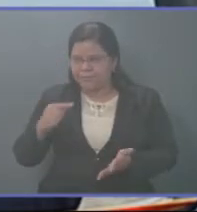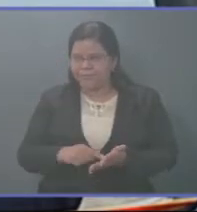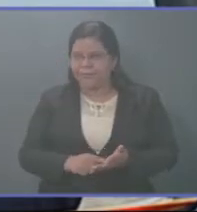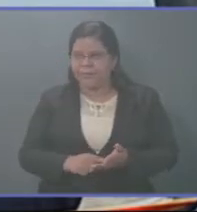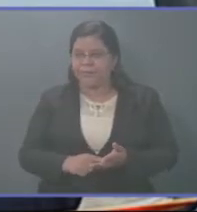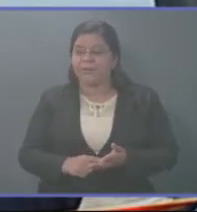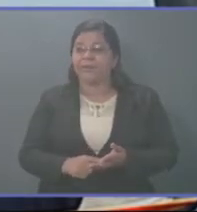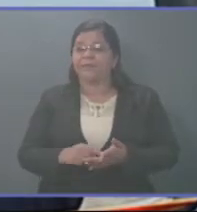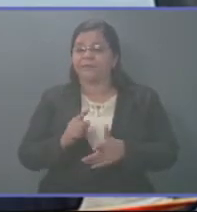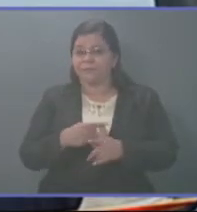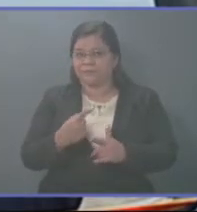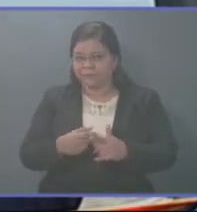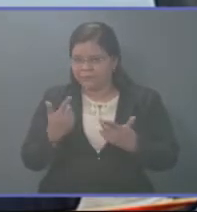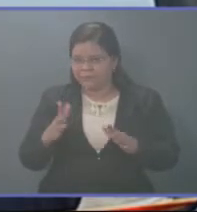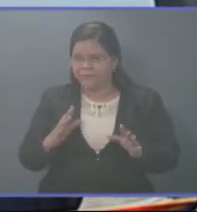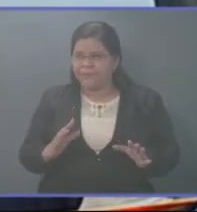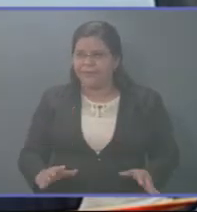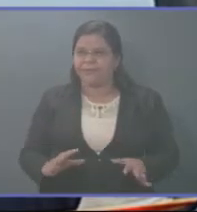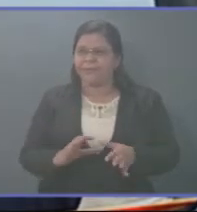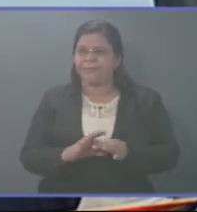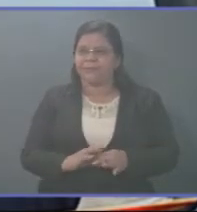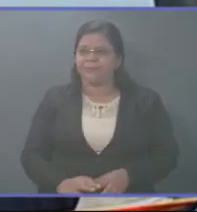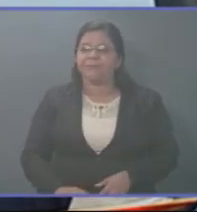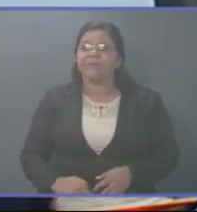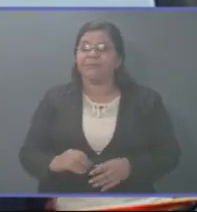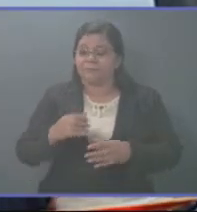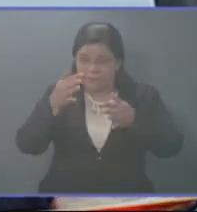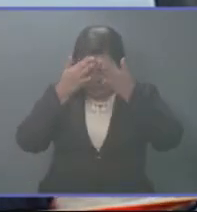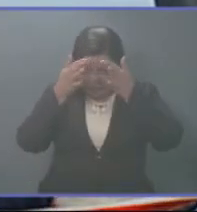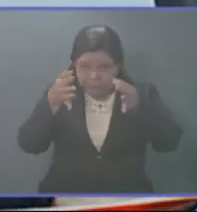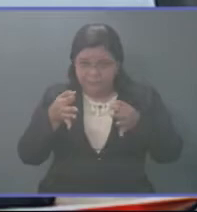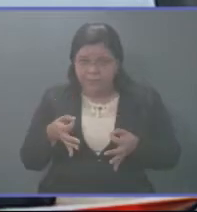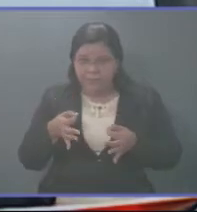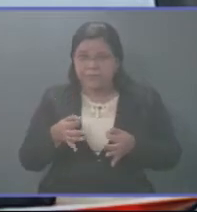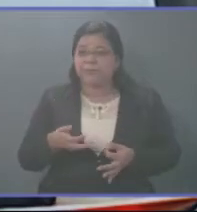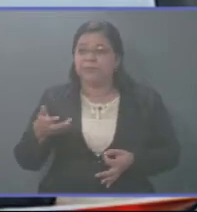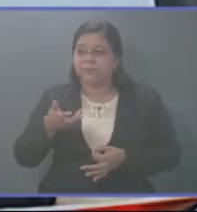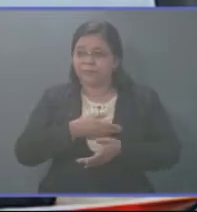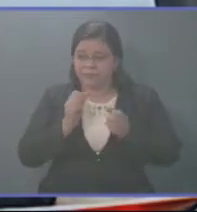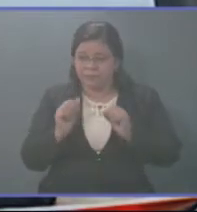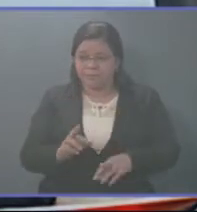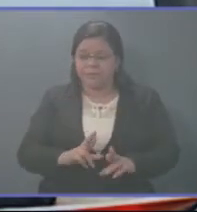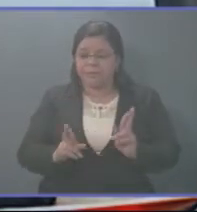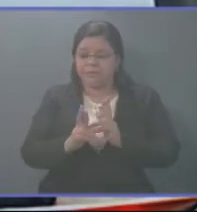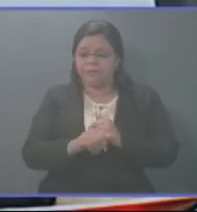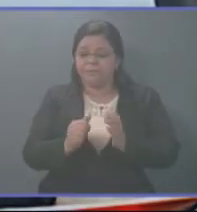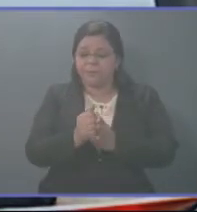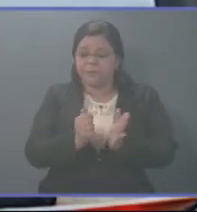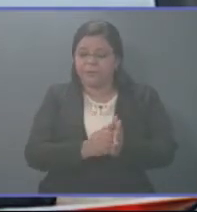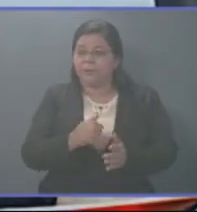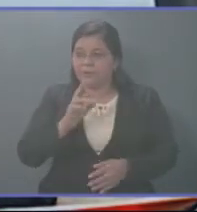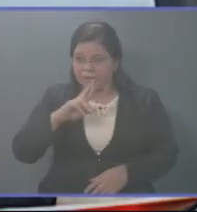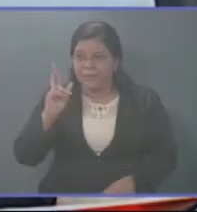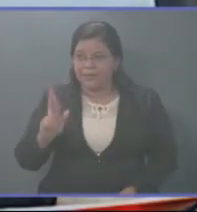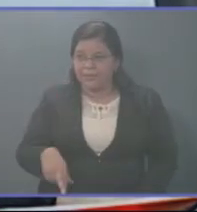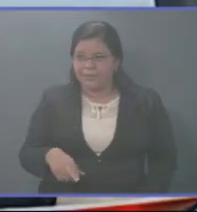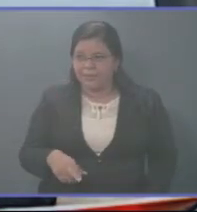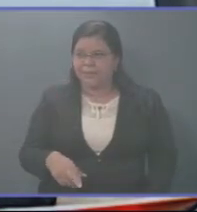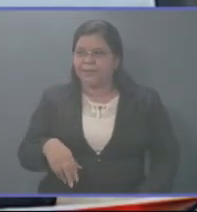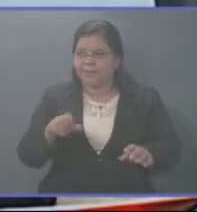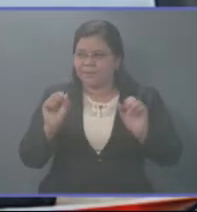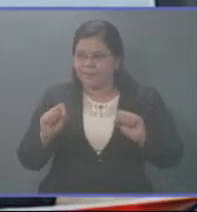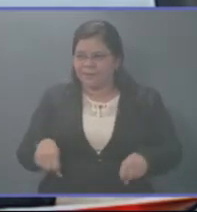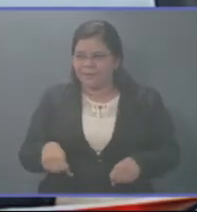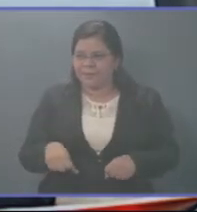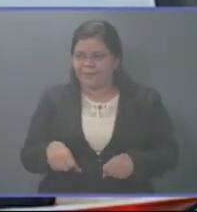esta asamblea legislativa la decisión de poder reformar ese artículo para que en verdad tomen